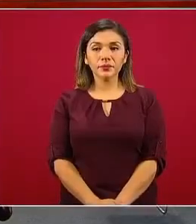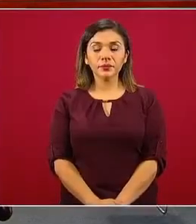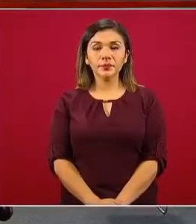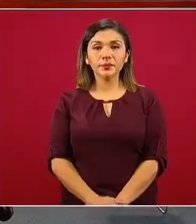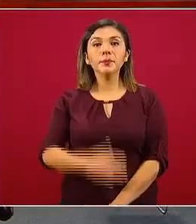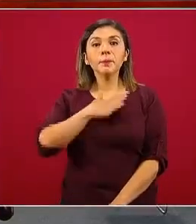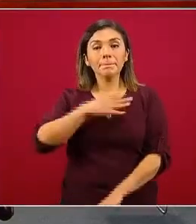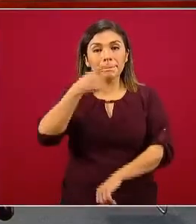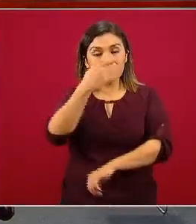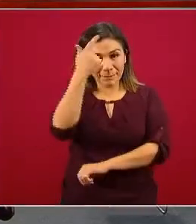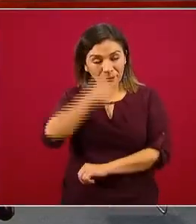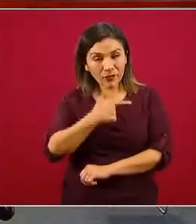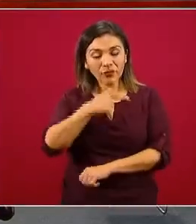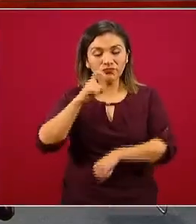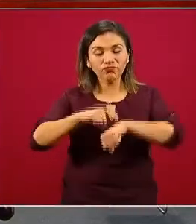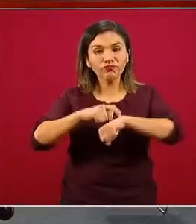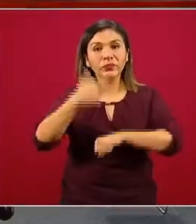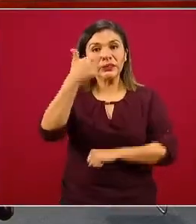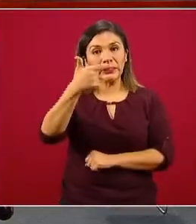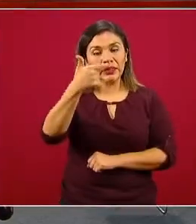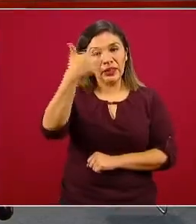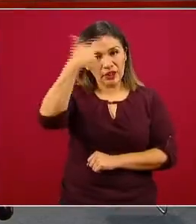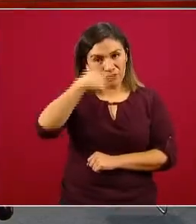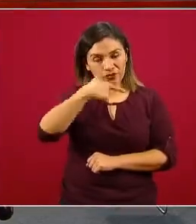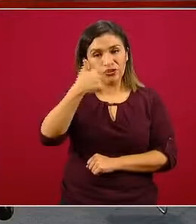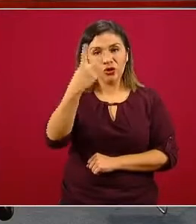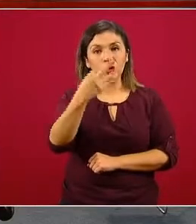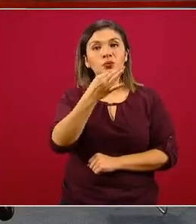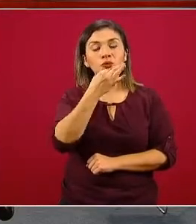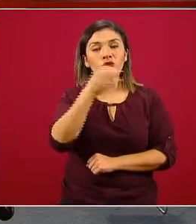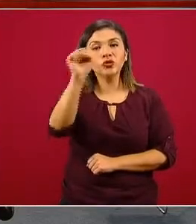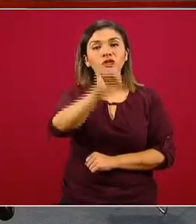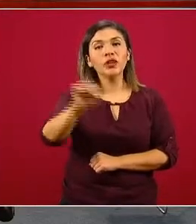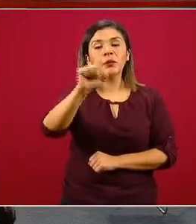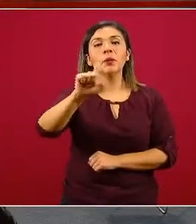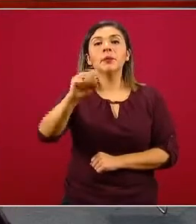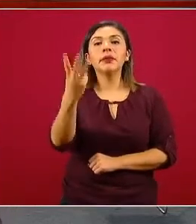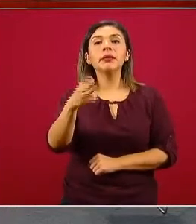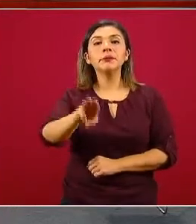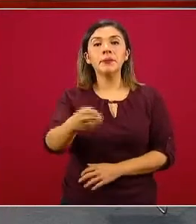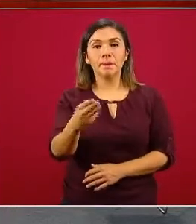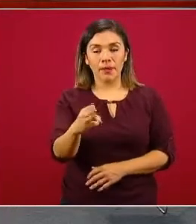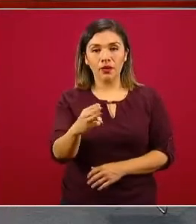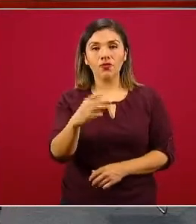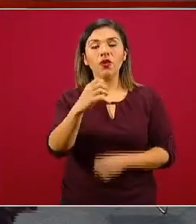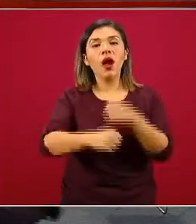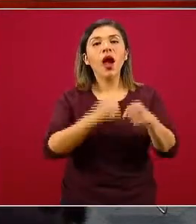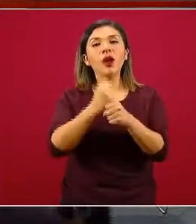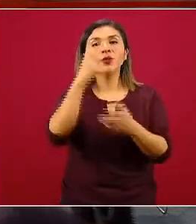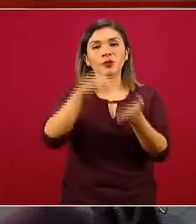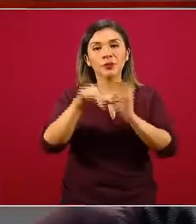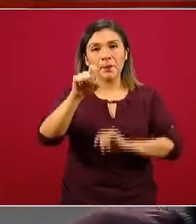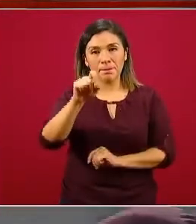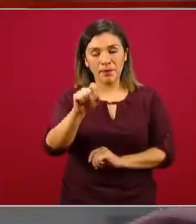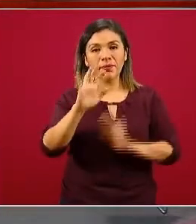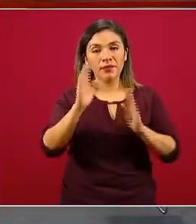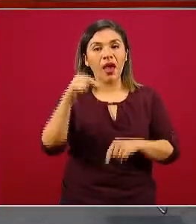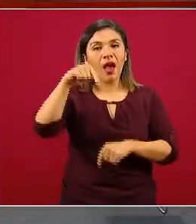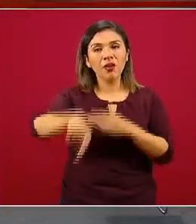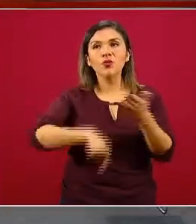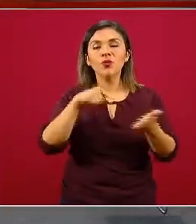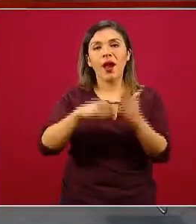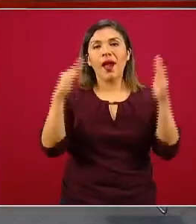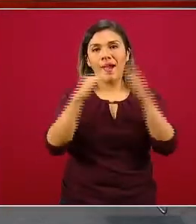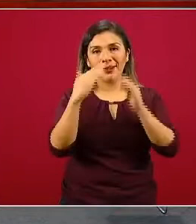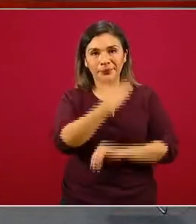Muy buenas noches, son las 19:02 del sábado 23 de mayo de 2020. Estamos en el Palacio